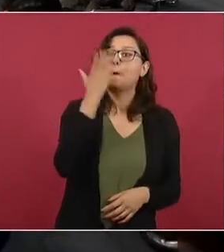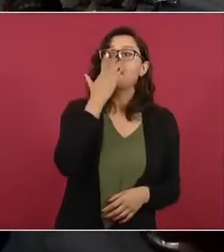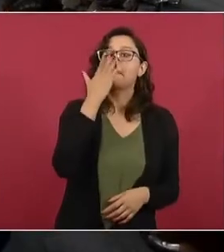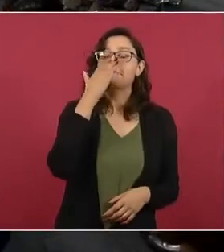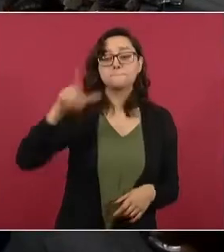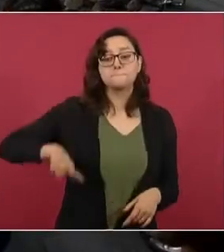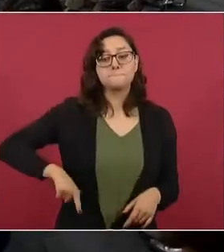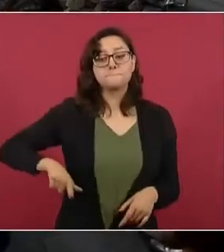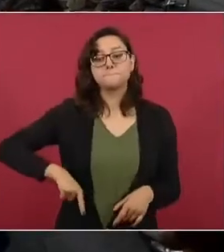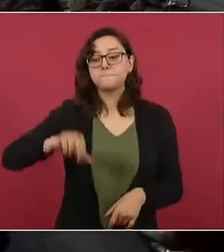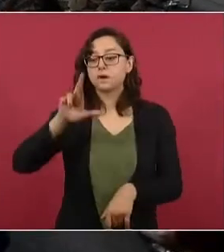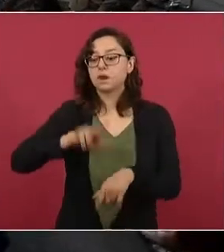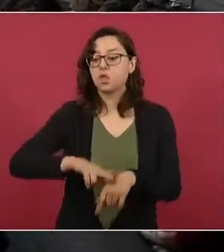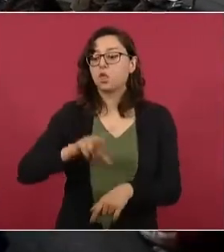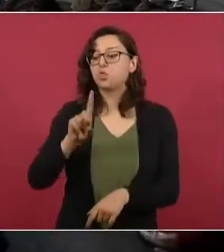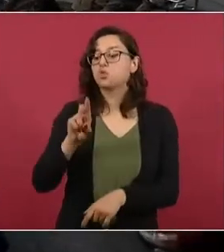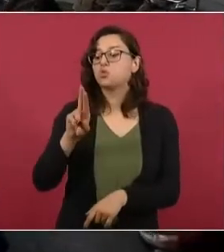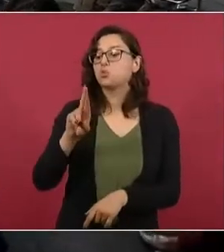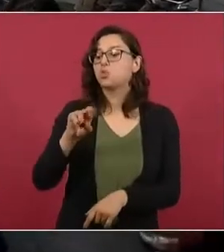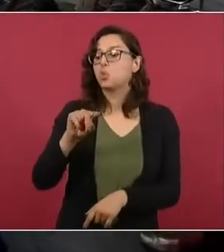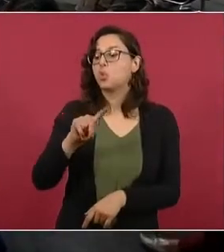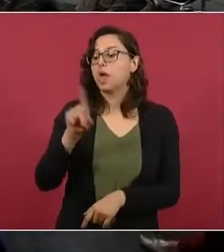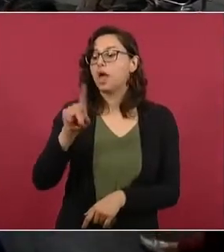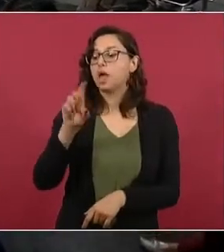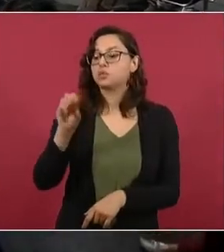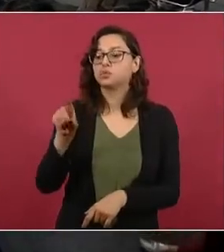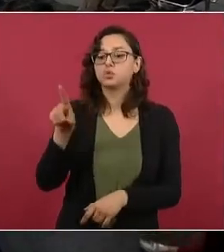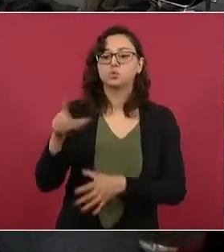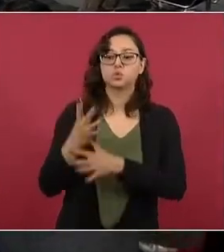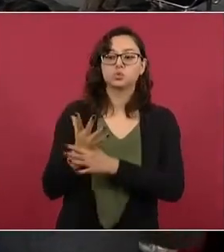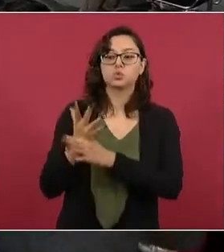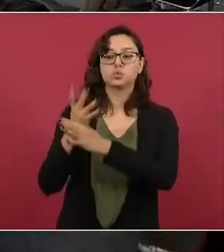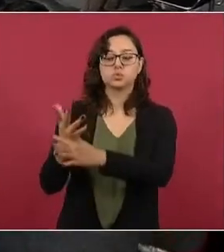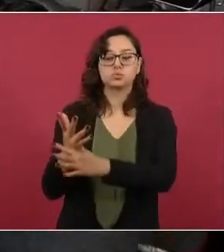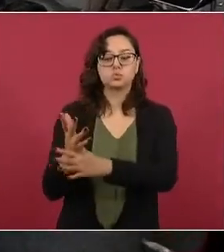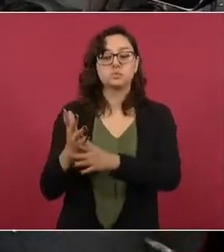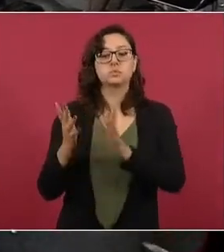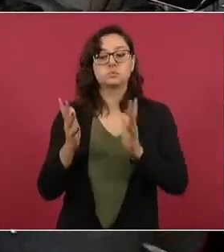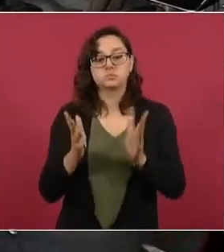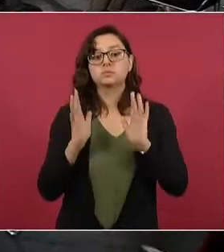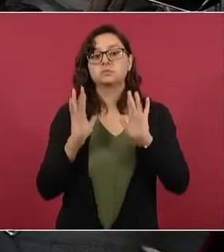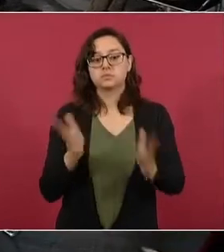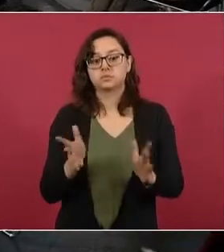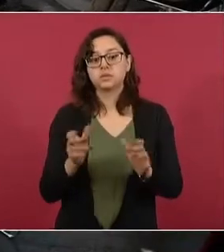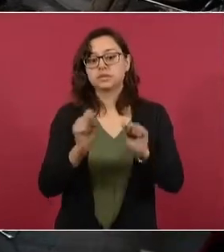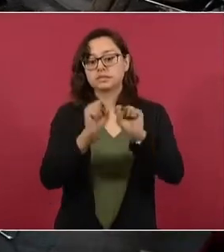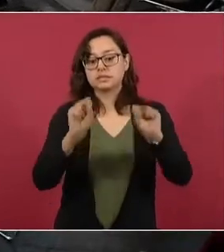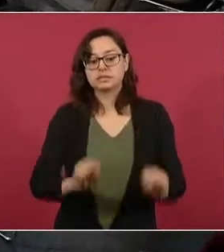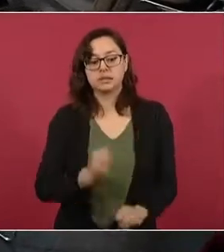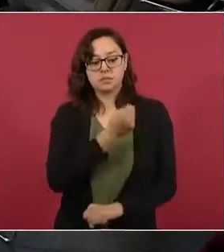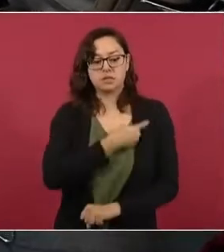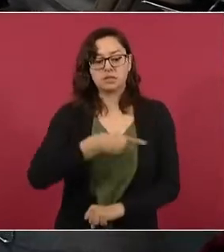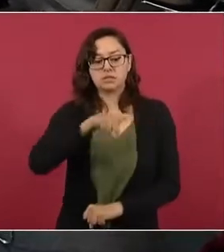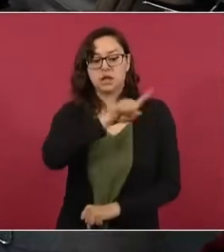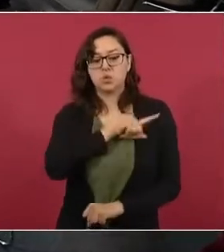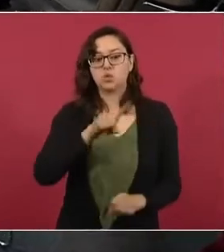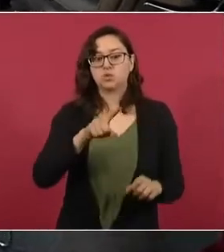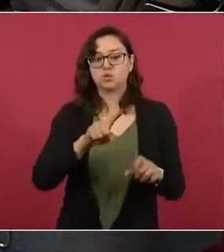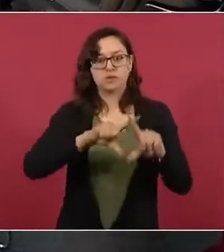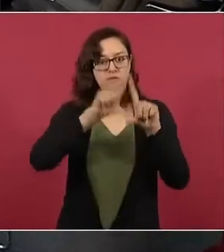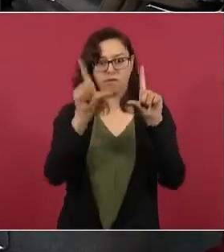ya anunció que Sonora se va a integrar a la federalización del sistema de salud. Entonces,